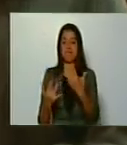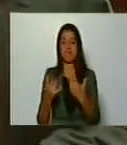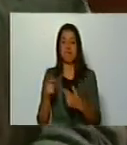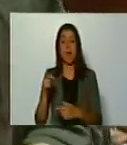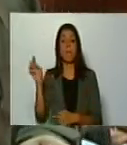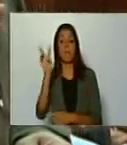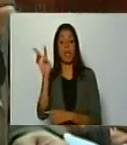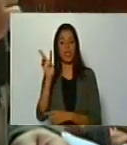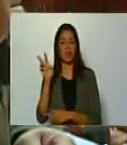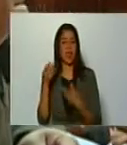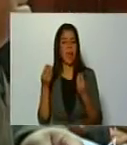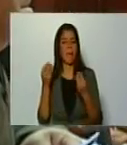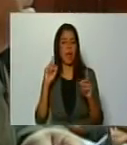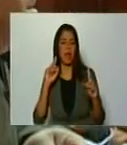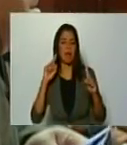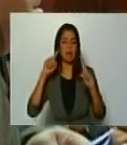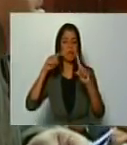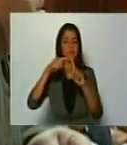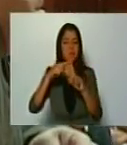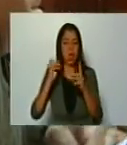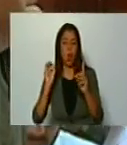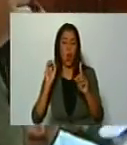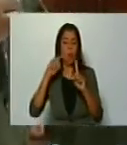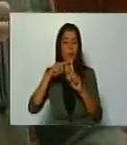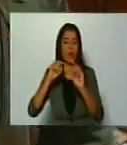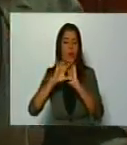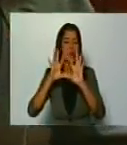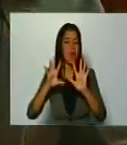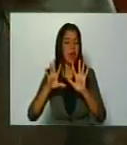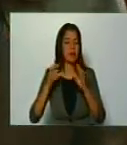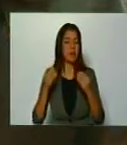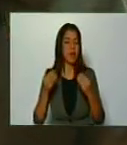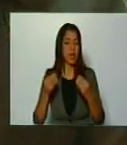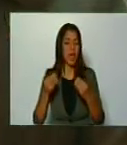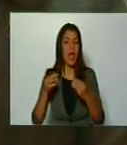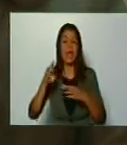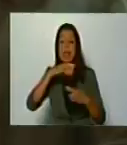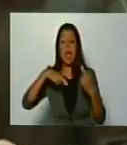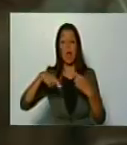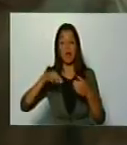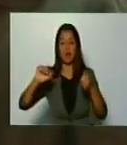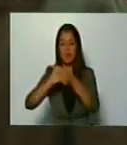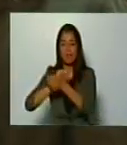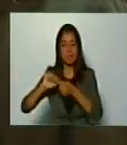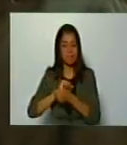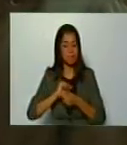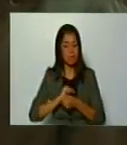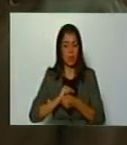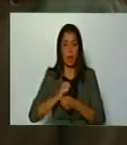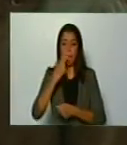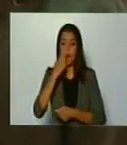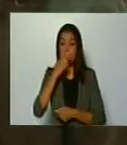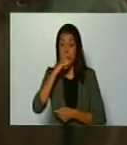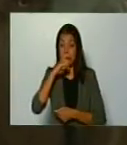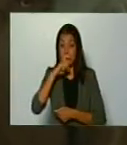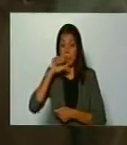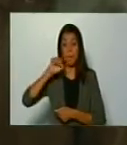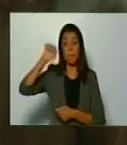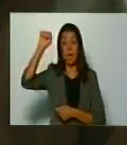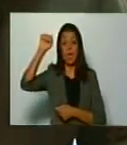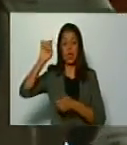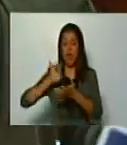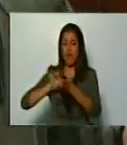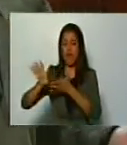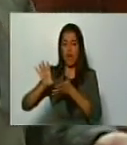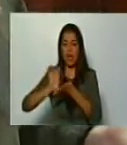un solo objetivo? Yo creo que el objetivo era muy claro: acabar con la revolución bolivariana, salir del compañero presidente Nicolás Maduro. ¿O